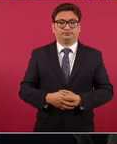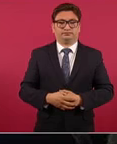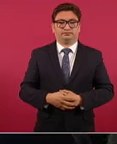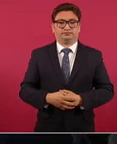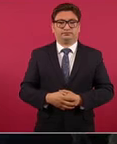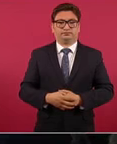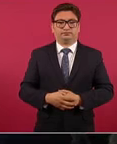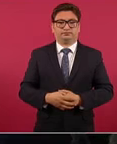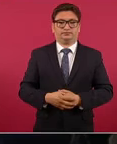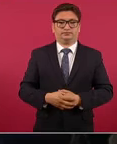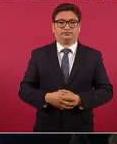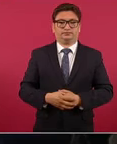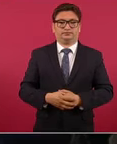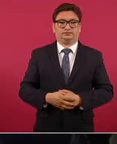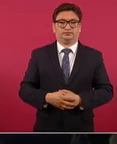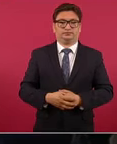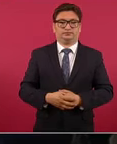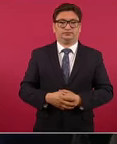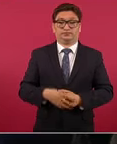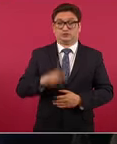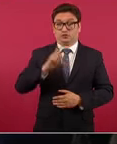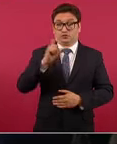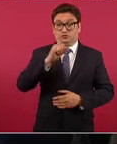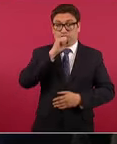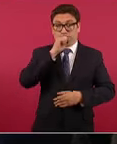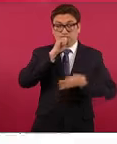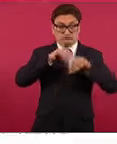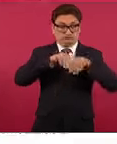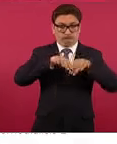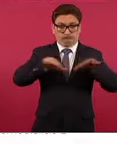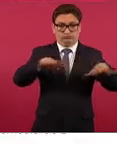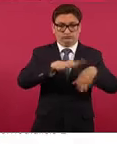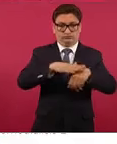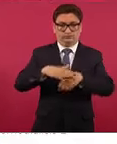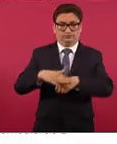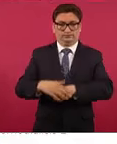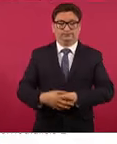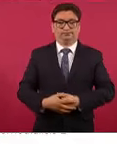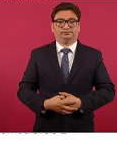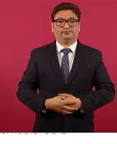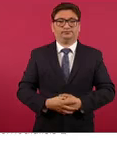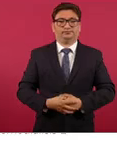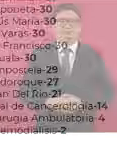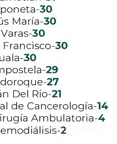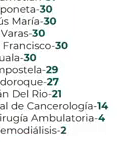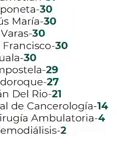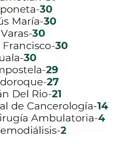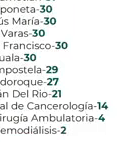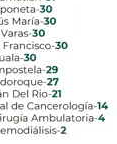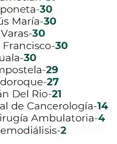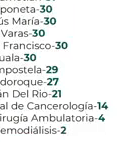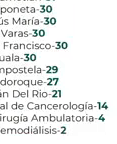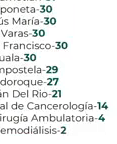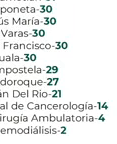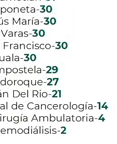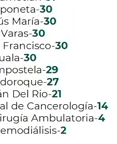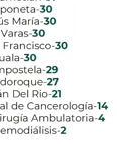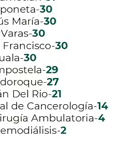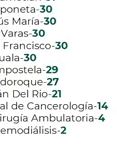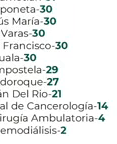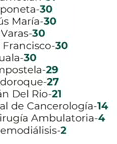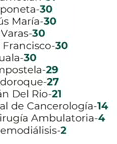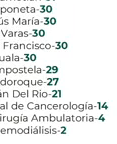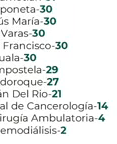luego de la convocatoria de reclutamiento de médicas y médicos